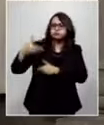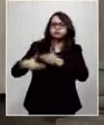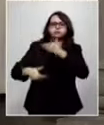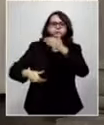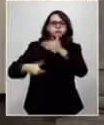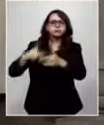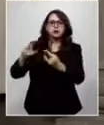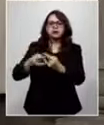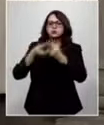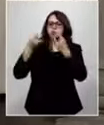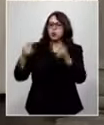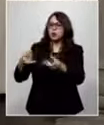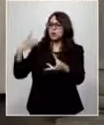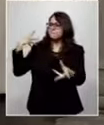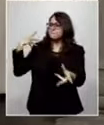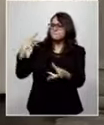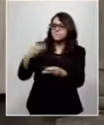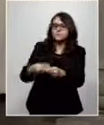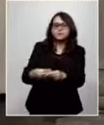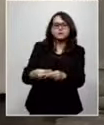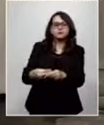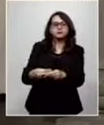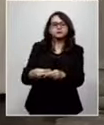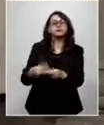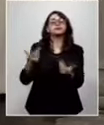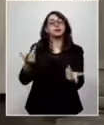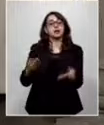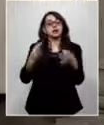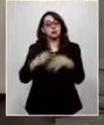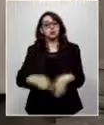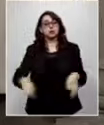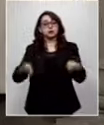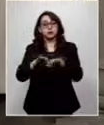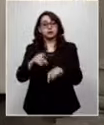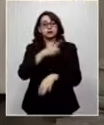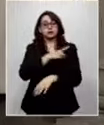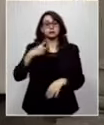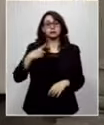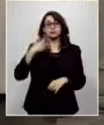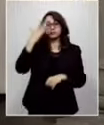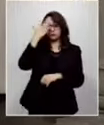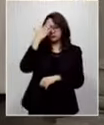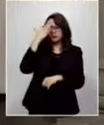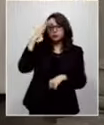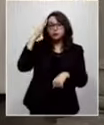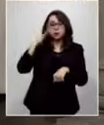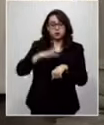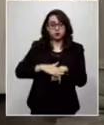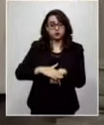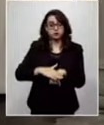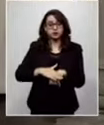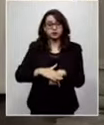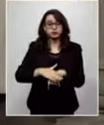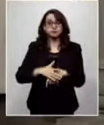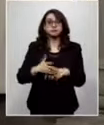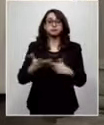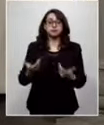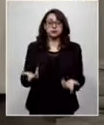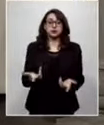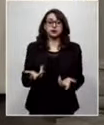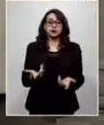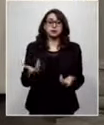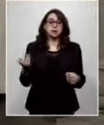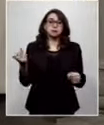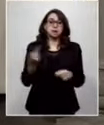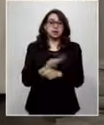los siglos. Vale la pena tener presente que uno de los problemas que se dieron en el paso